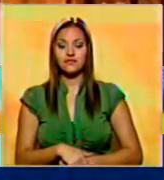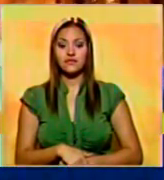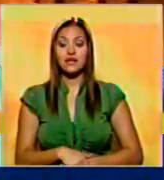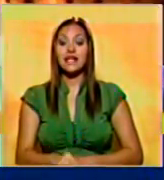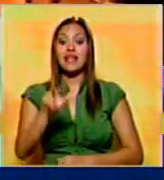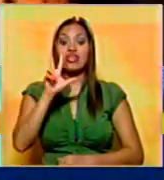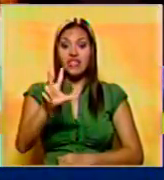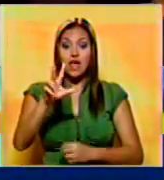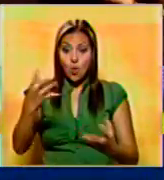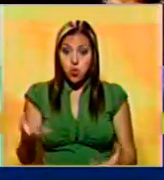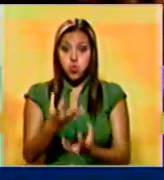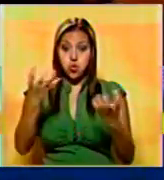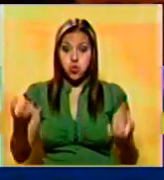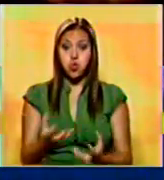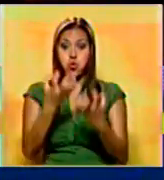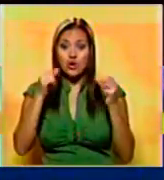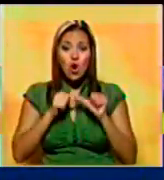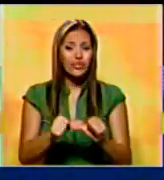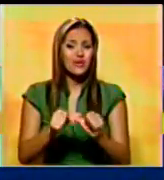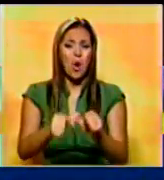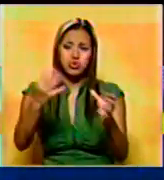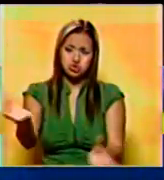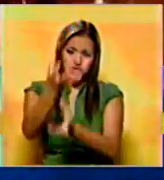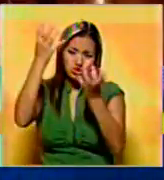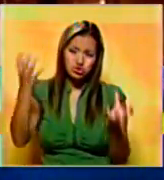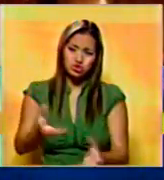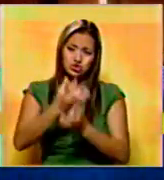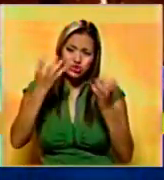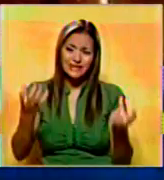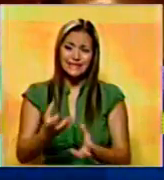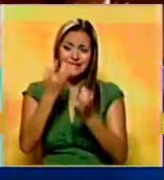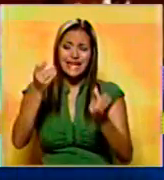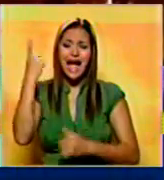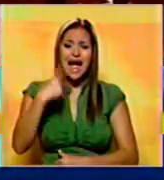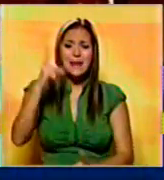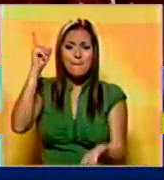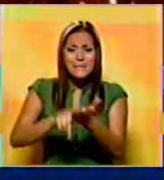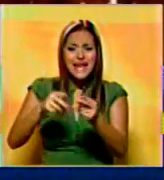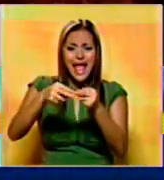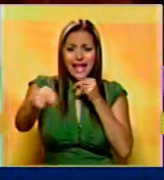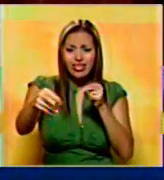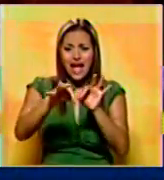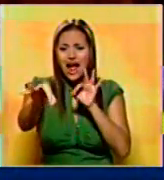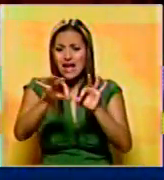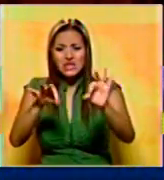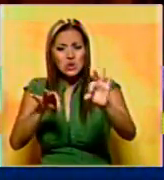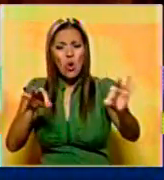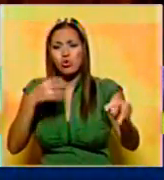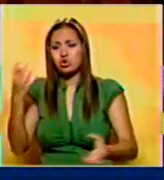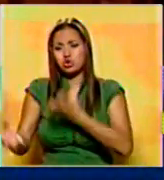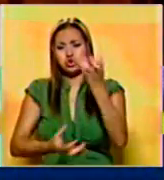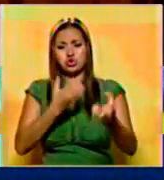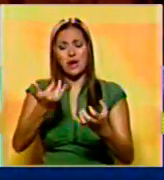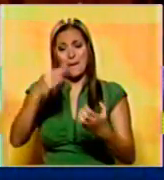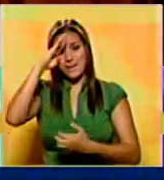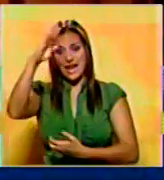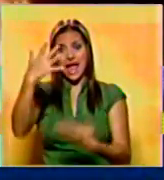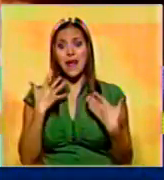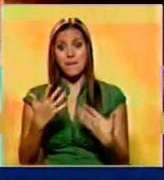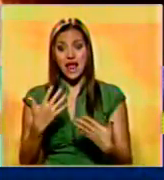3 incendios forestales permanecen activos en Galicia y han consumido unas 1.000 hectáreas. Efectivos de la Unidad Militar de